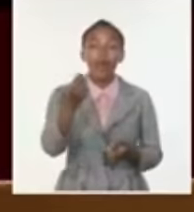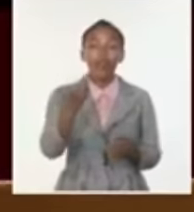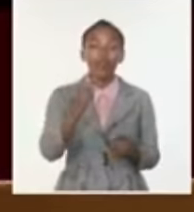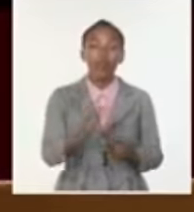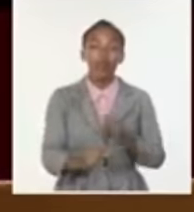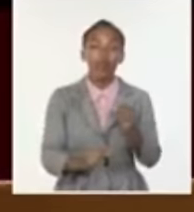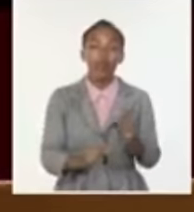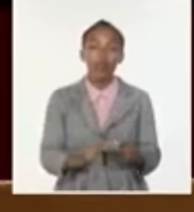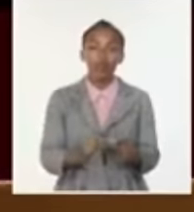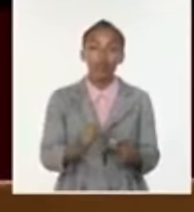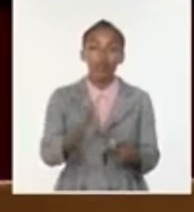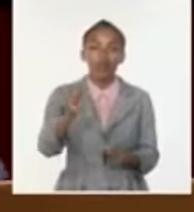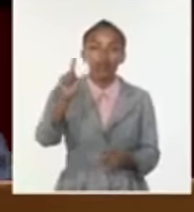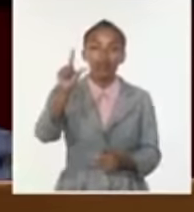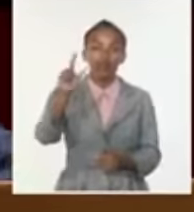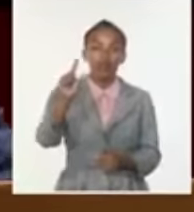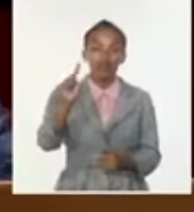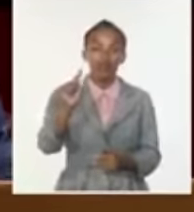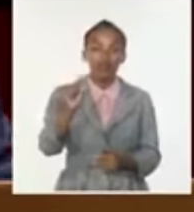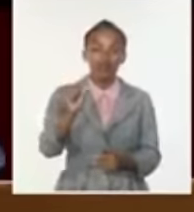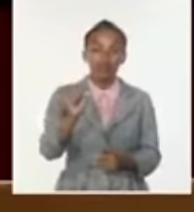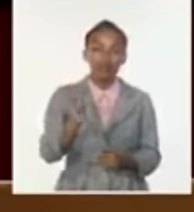más competitivos.